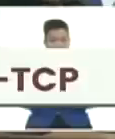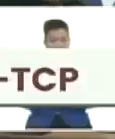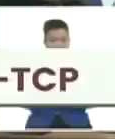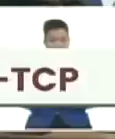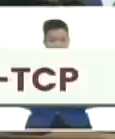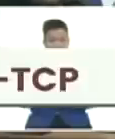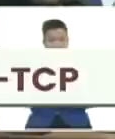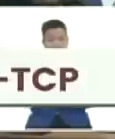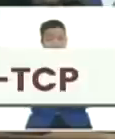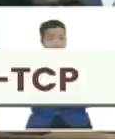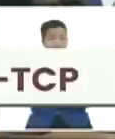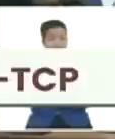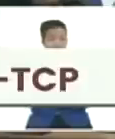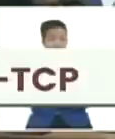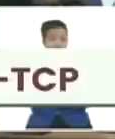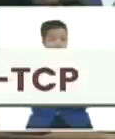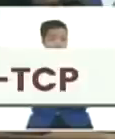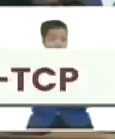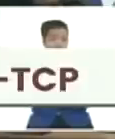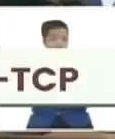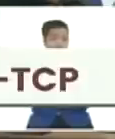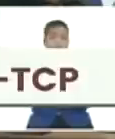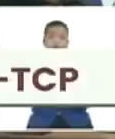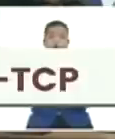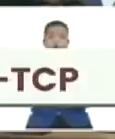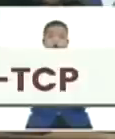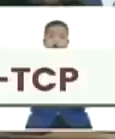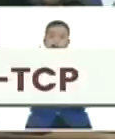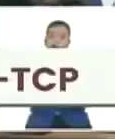si decido por principio no ir, ¿cómo voy a enviar a otra persona?